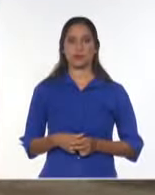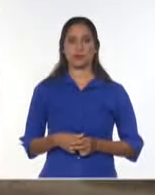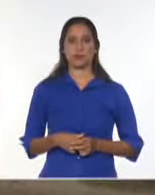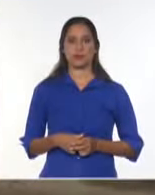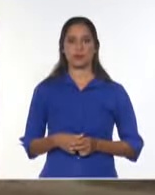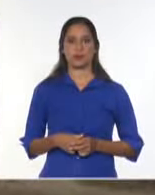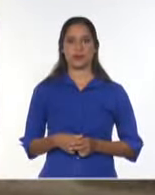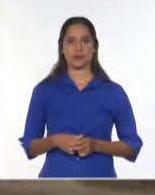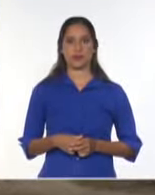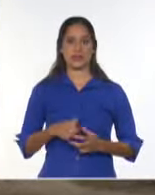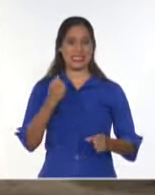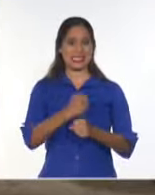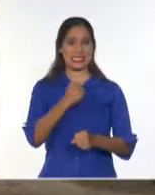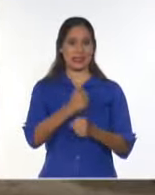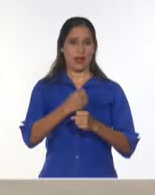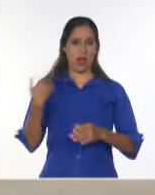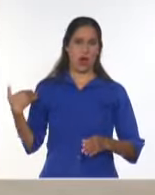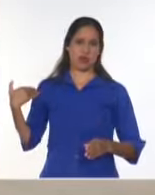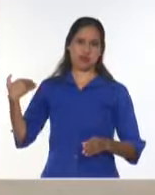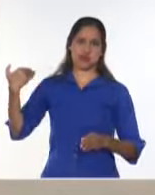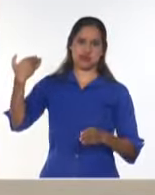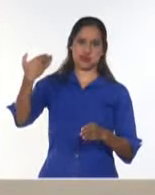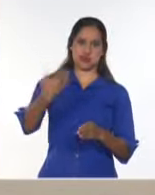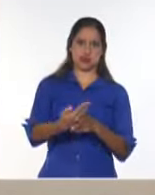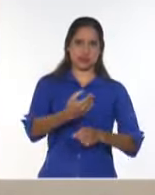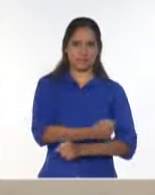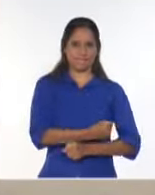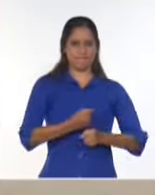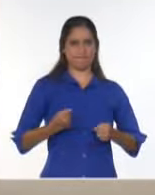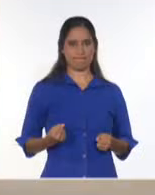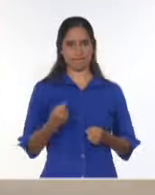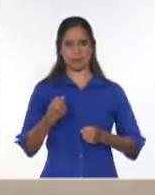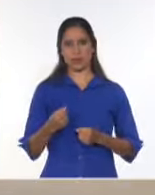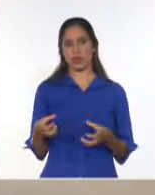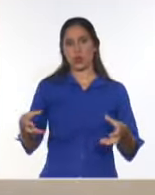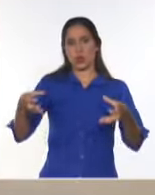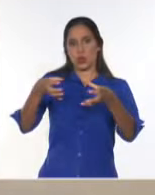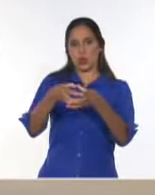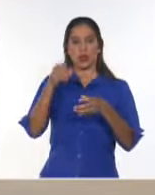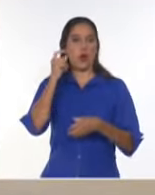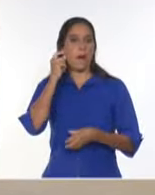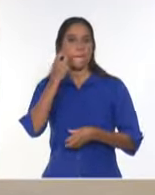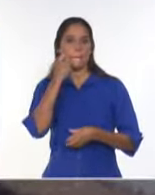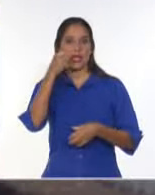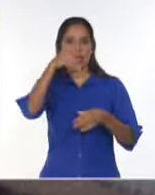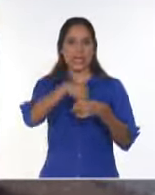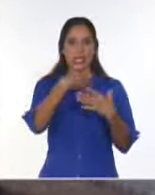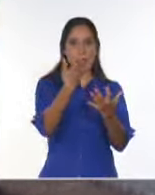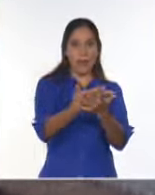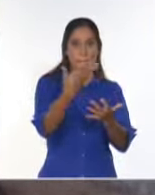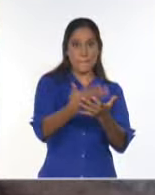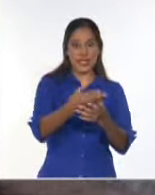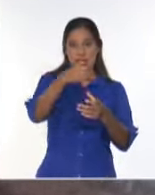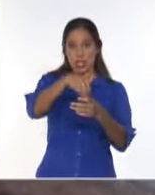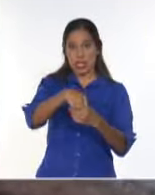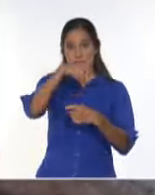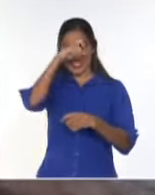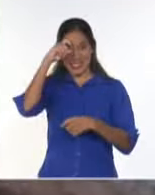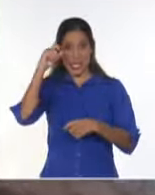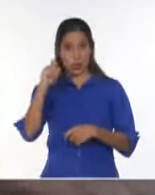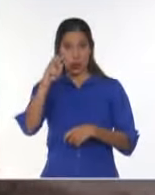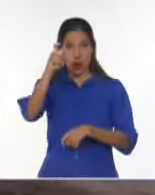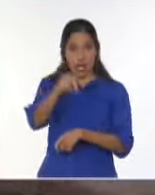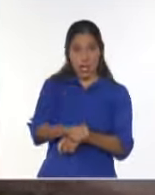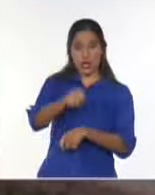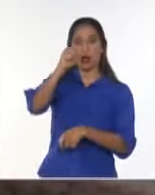Jornadas intensas de trabajo voluntario desarrollan hombres y mujeres de empresas y organismos en Santa Cruz del Norte en víspera de celebrar el